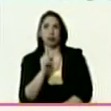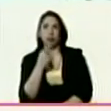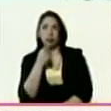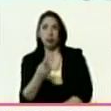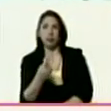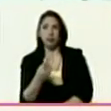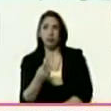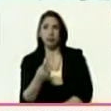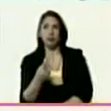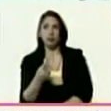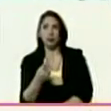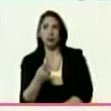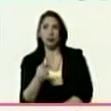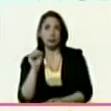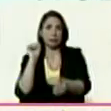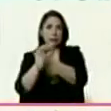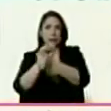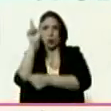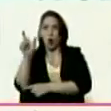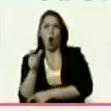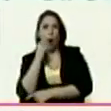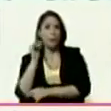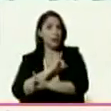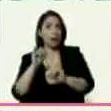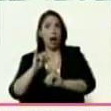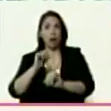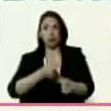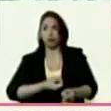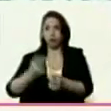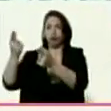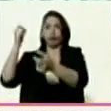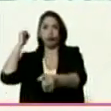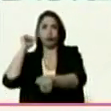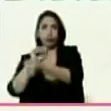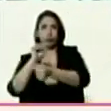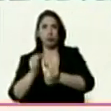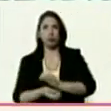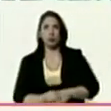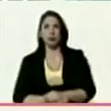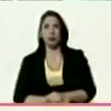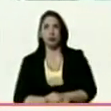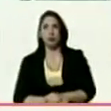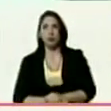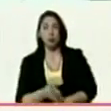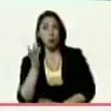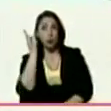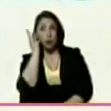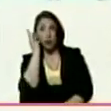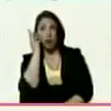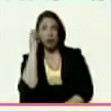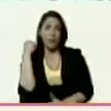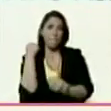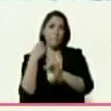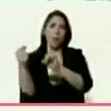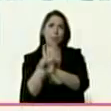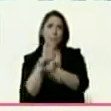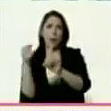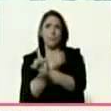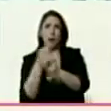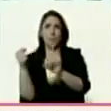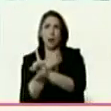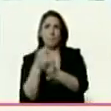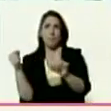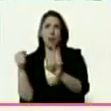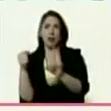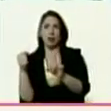no se atrevían a detener al agresor, ya hoy está condenado. Ya hoy está condenado, una muchacha que fue agredida y está condenada porque